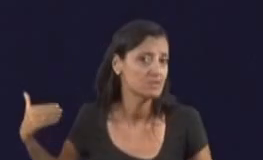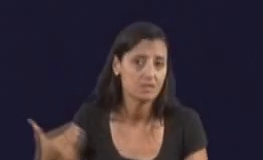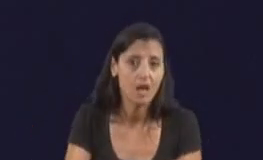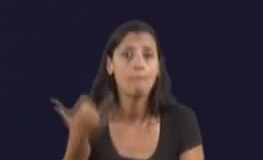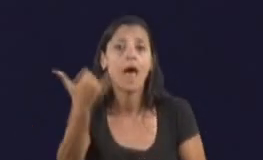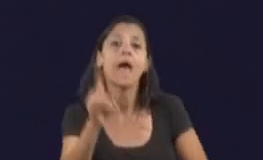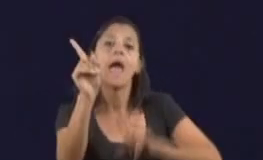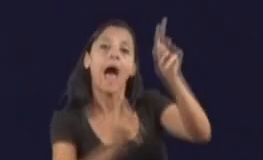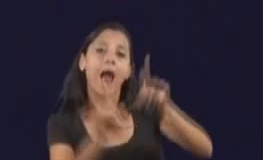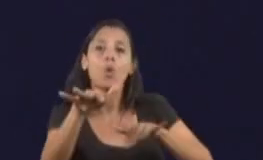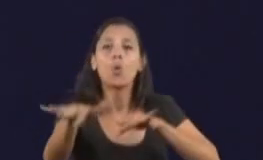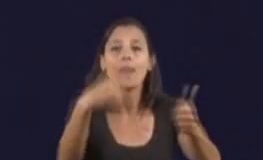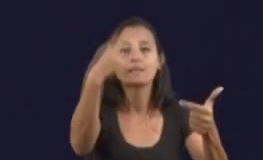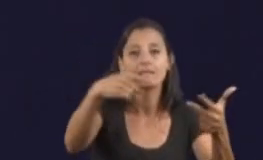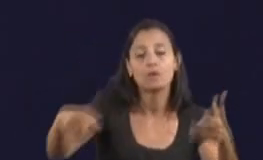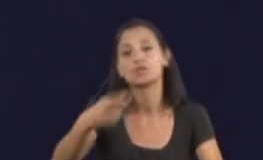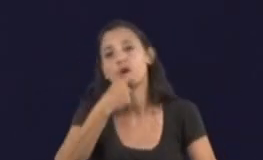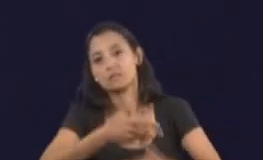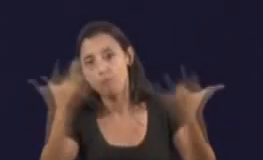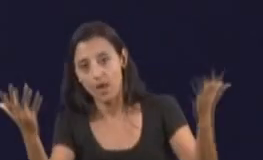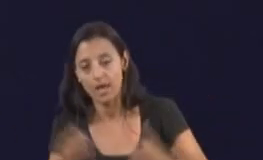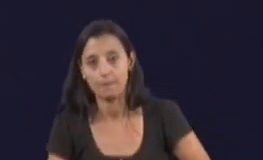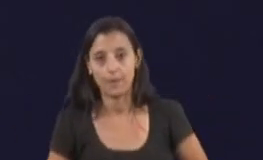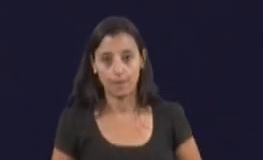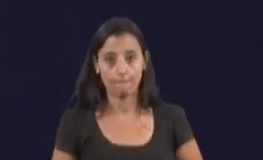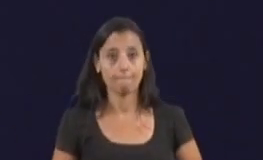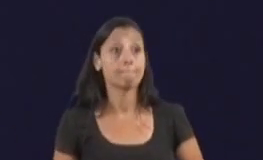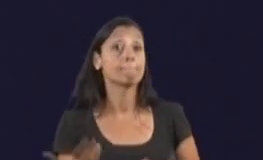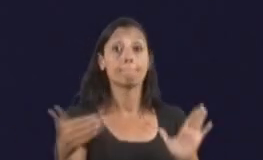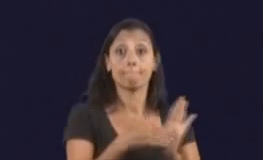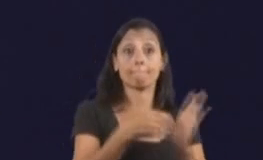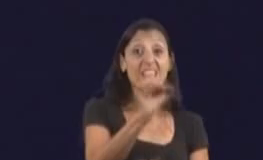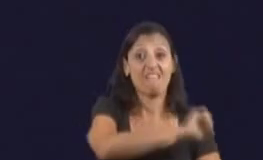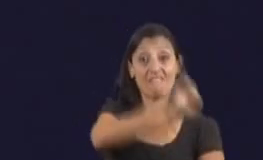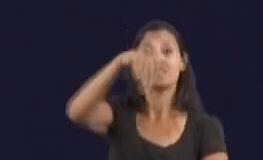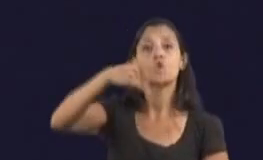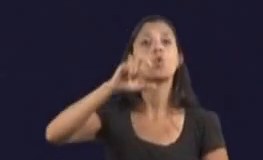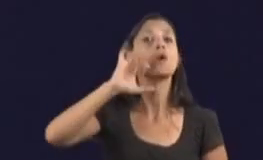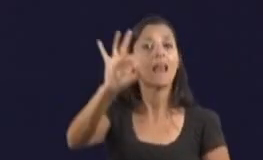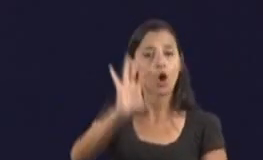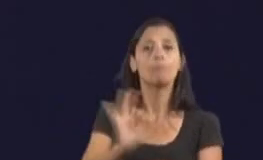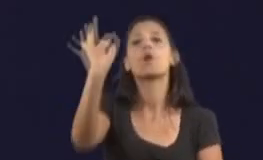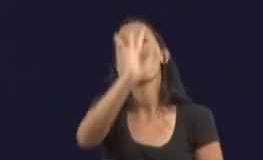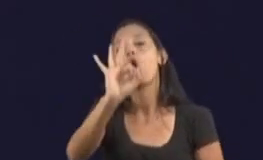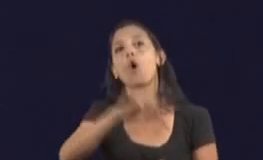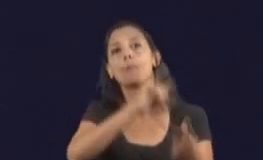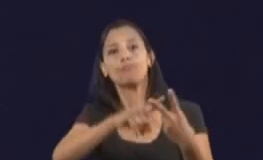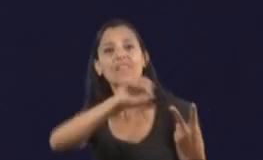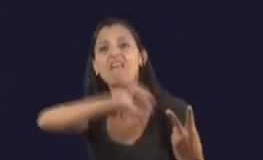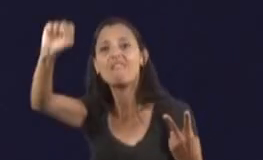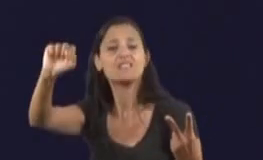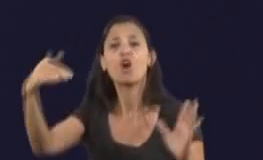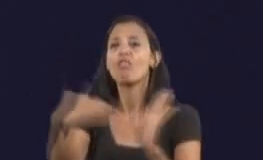algunas particularidades. Por un lado, mide la inflación núcleo, la inflación que no tiene injerencia de